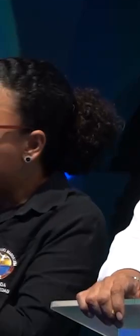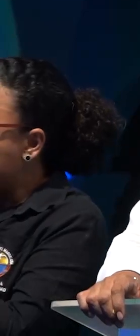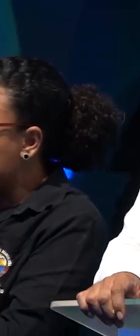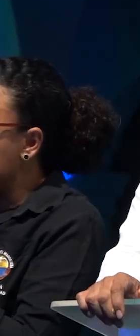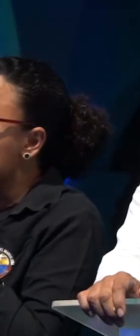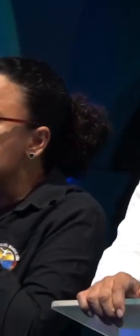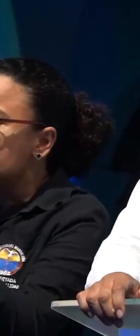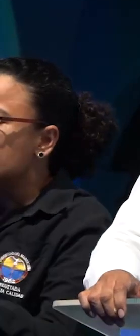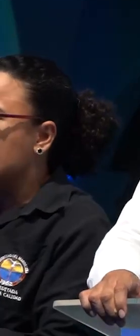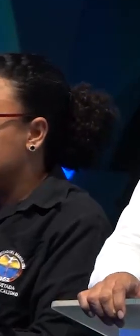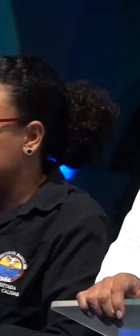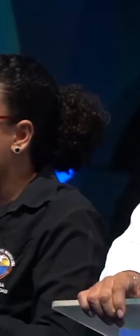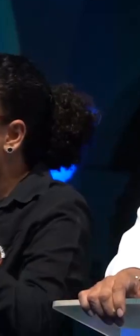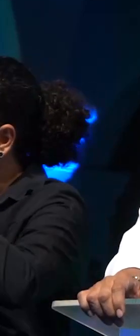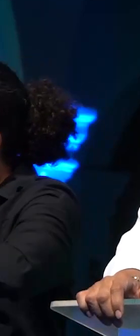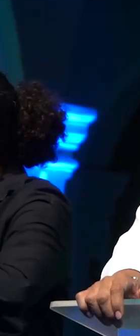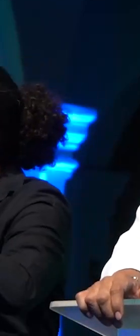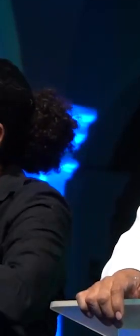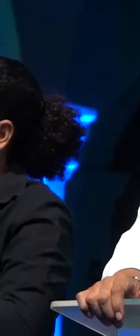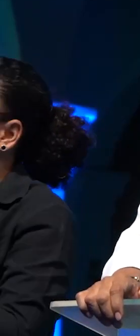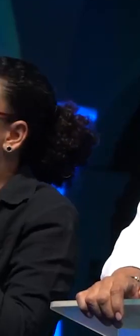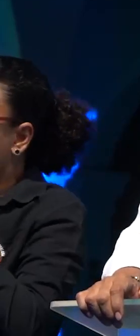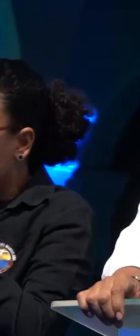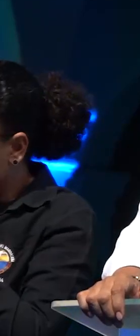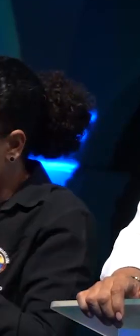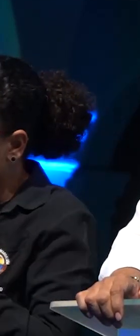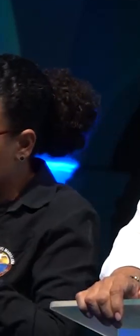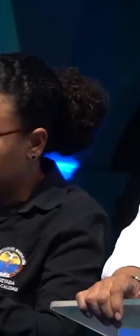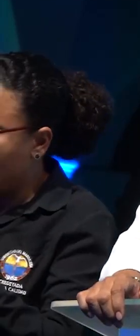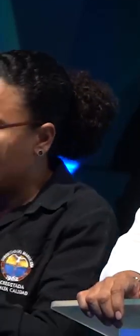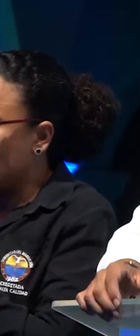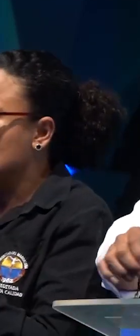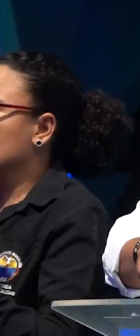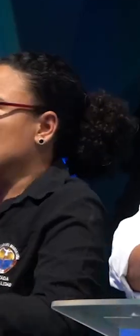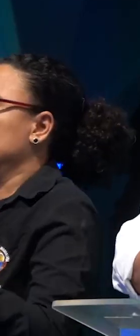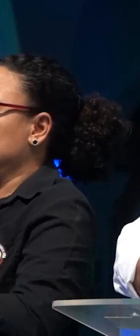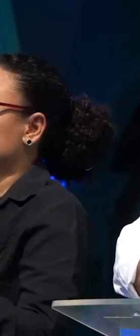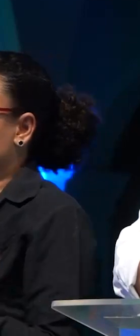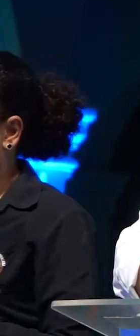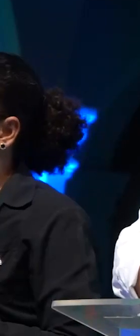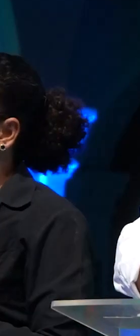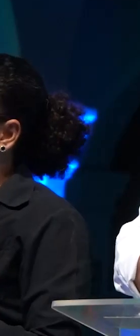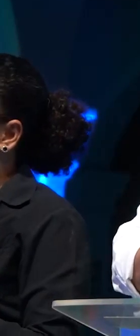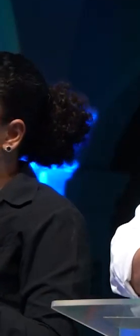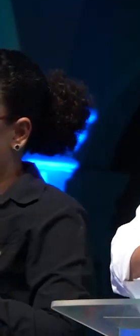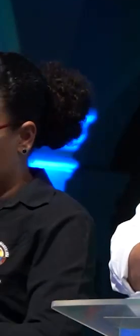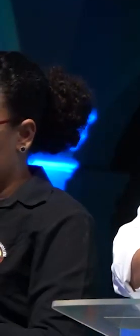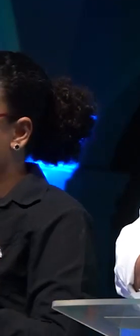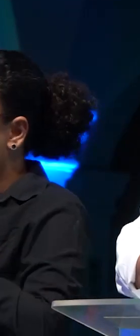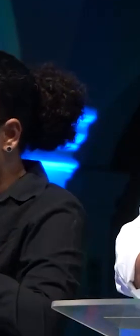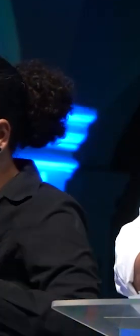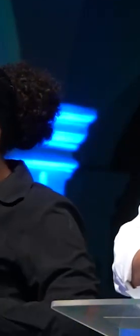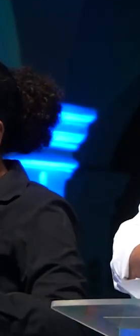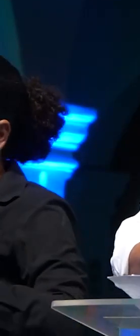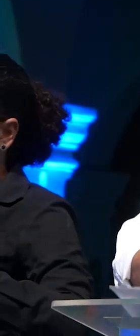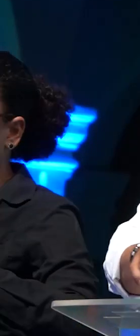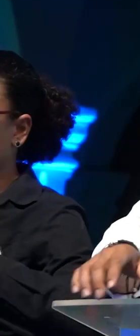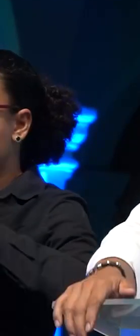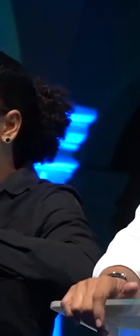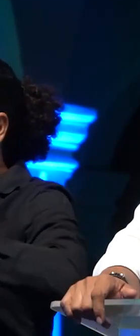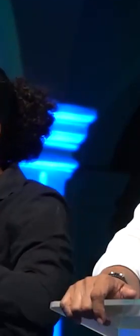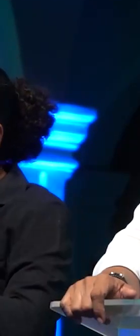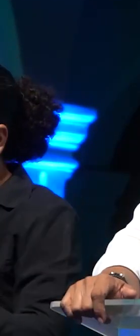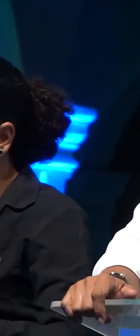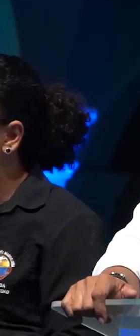gente que estuvo, gracias a qué, a la solidaridad de toda la gente. Entonces, es fácil dirigir una universidad donde la gente